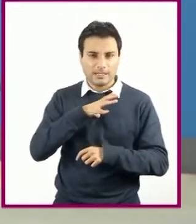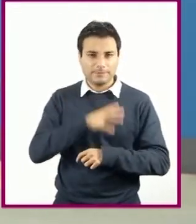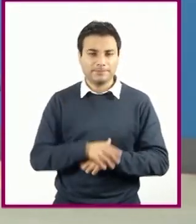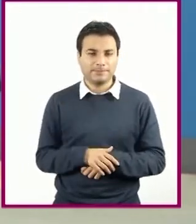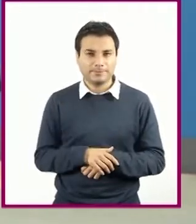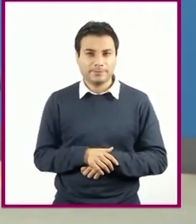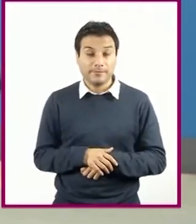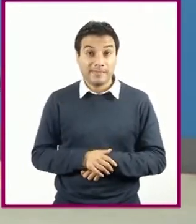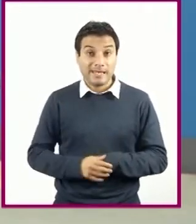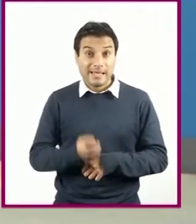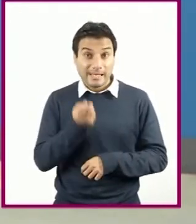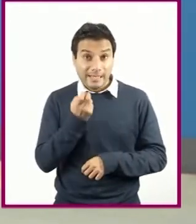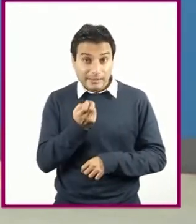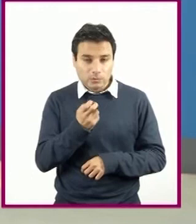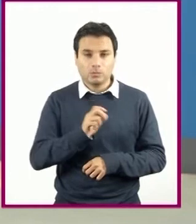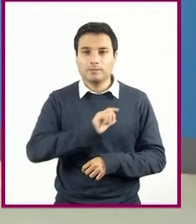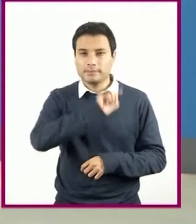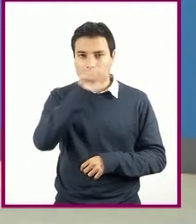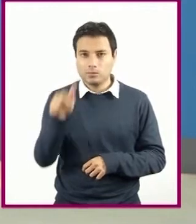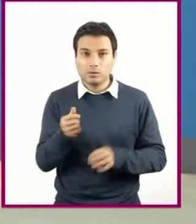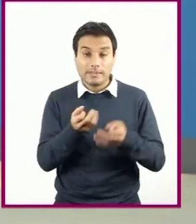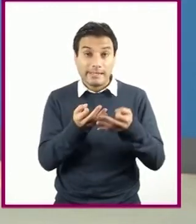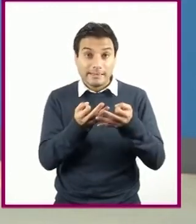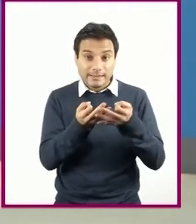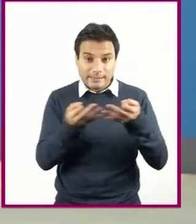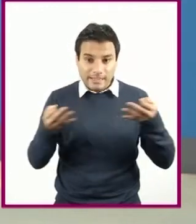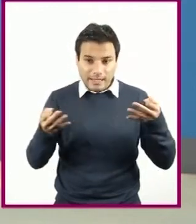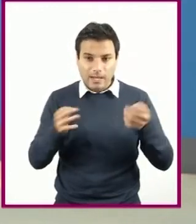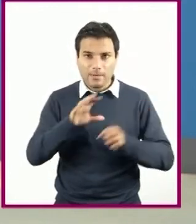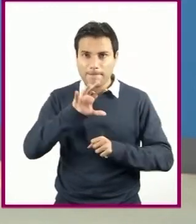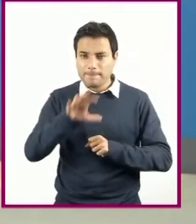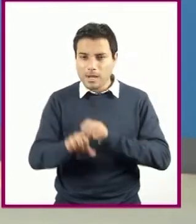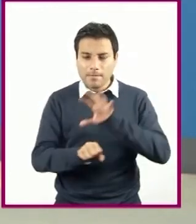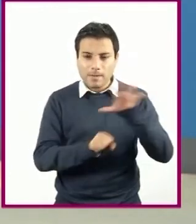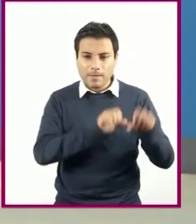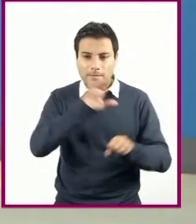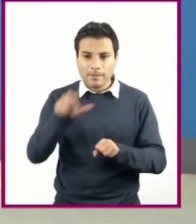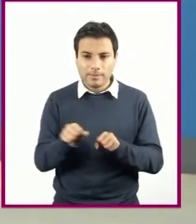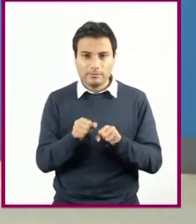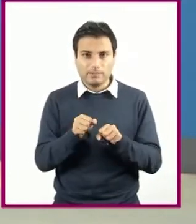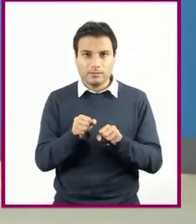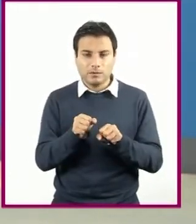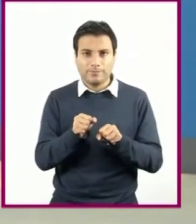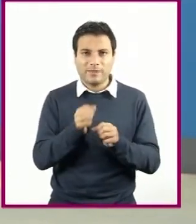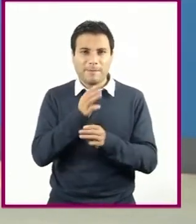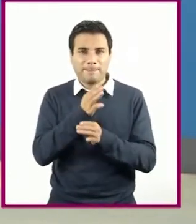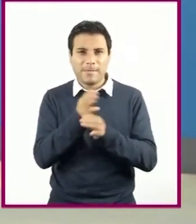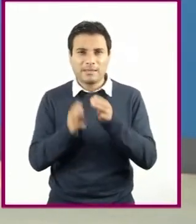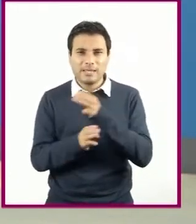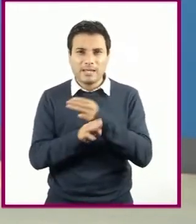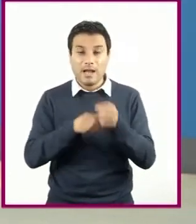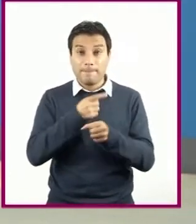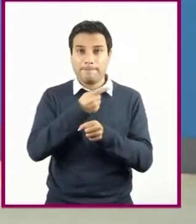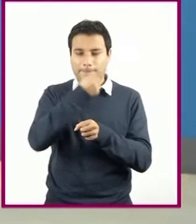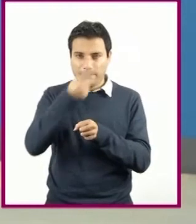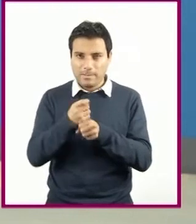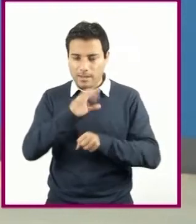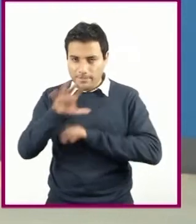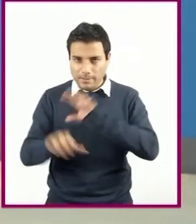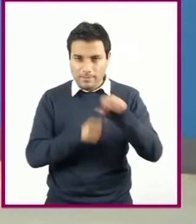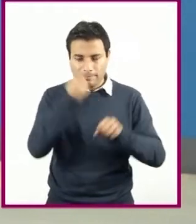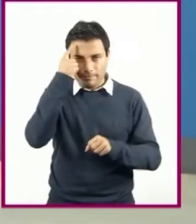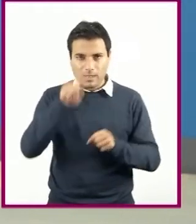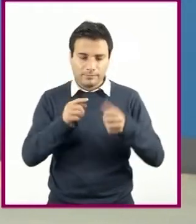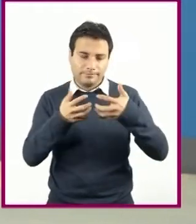ancla para apoderarse de nuevos territorios y extraer las principales materias primas que necesitaban para